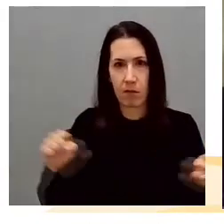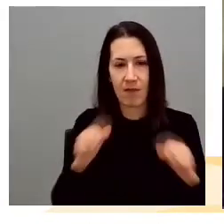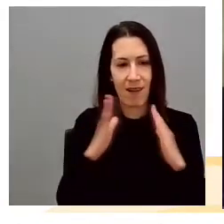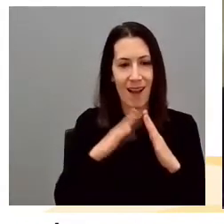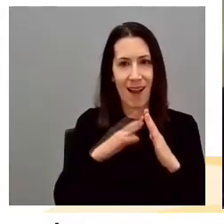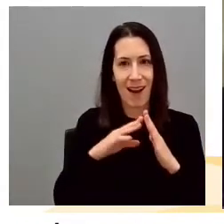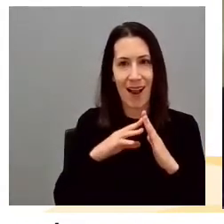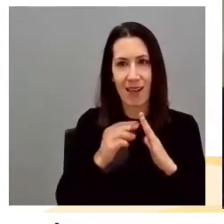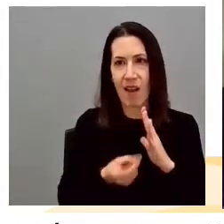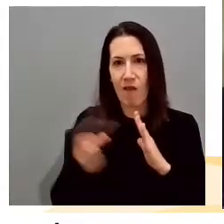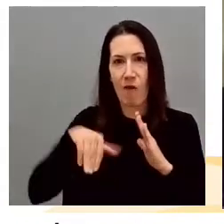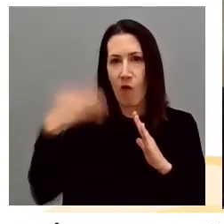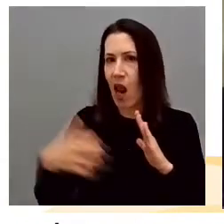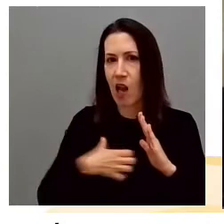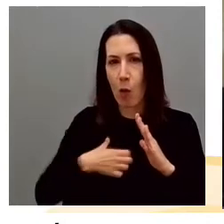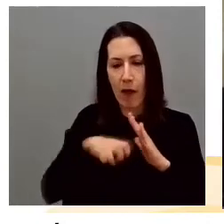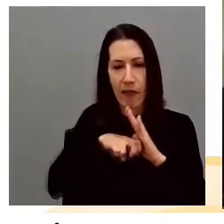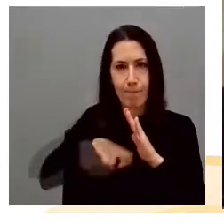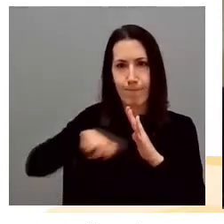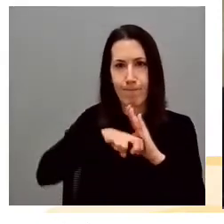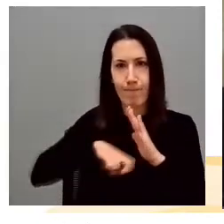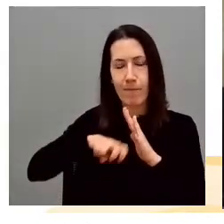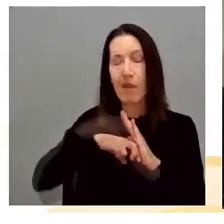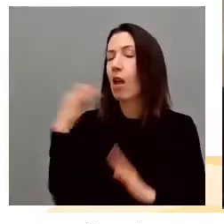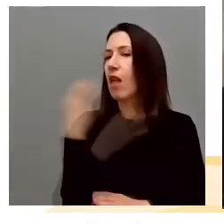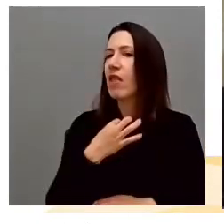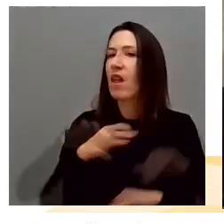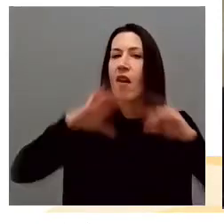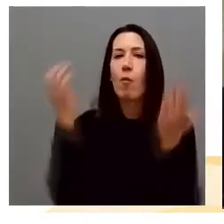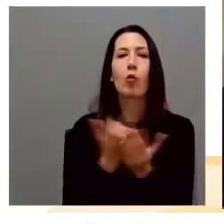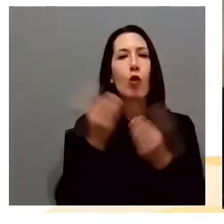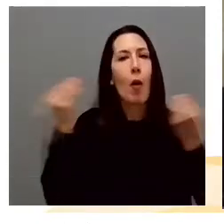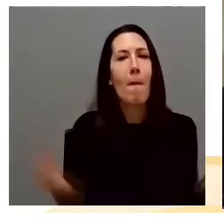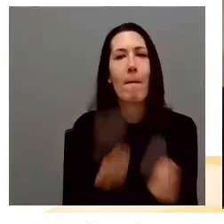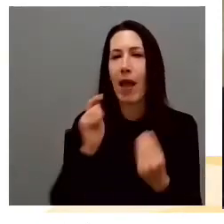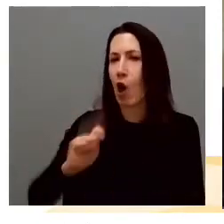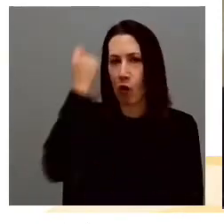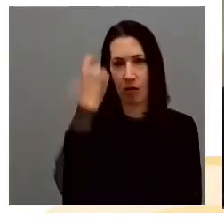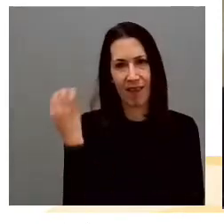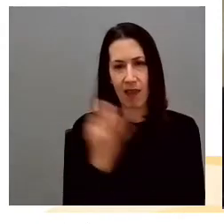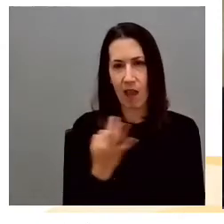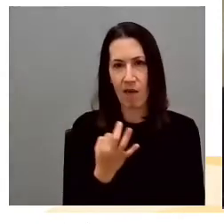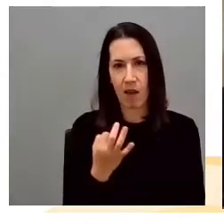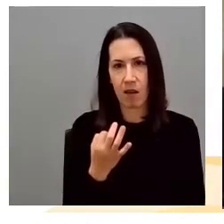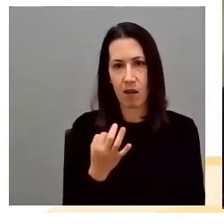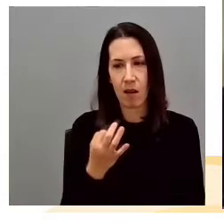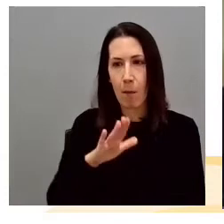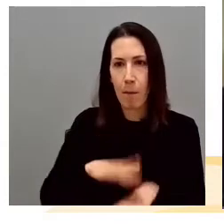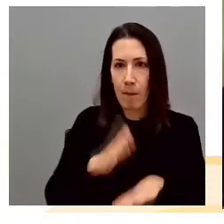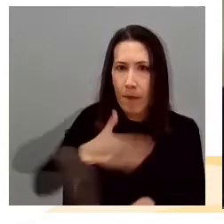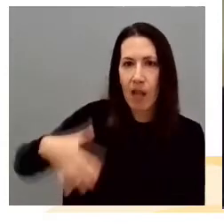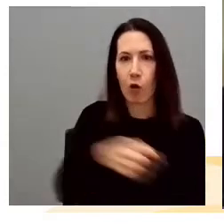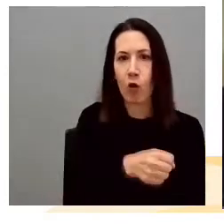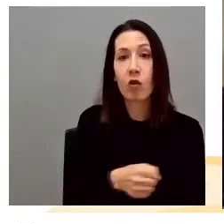calle. Tenemos que conseguir un mundo mejor para todos. Tenemos que conseguir que